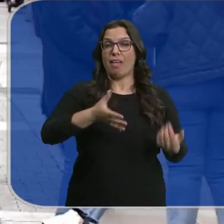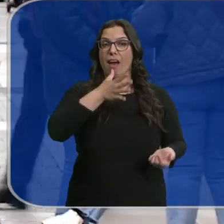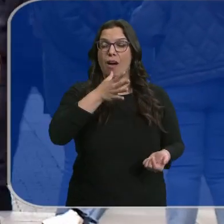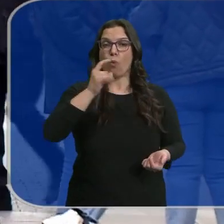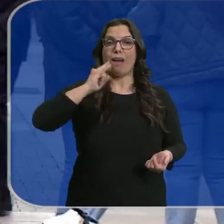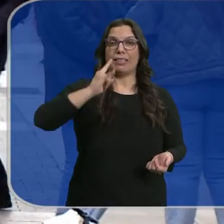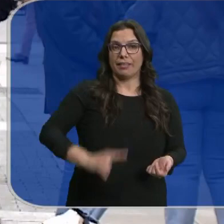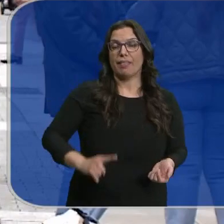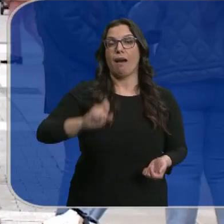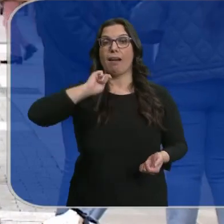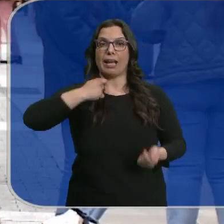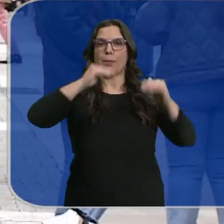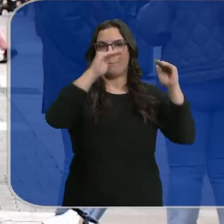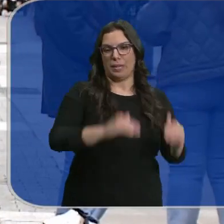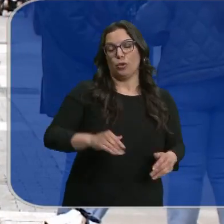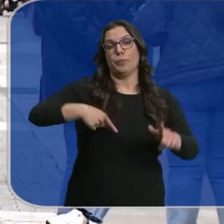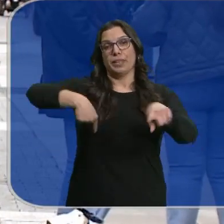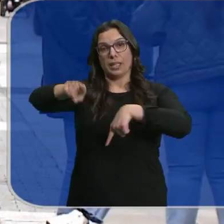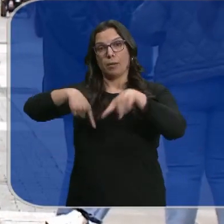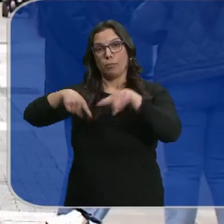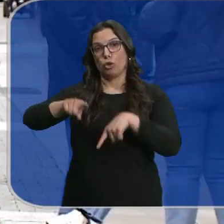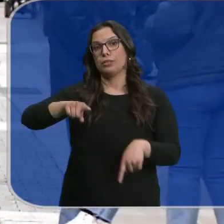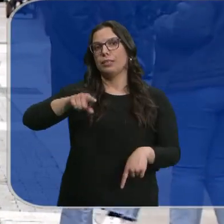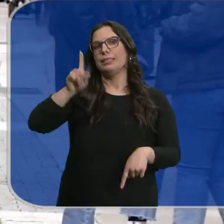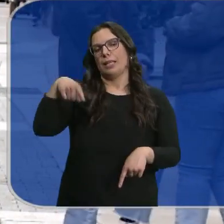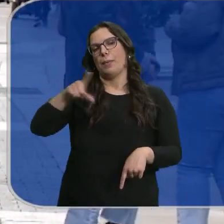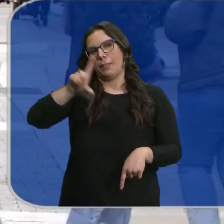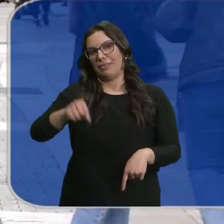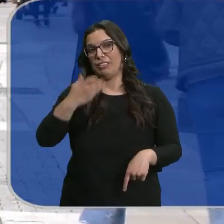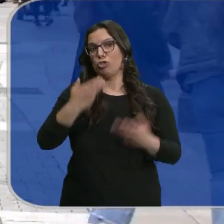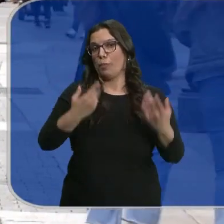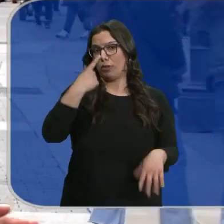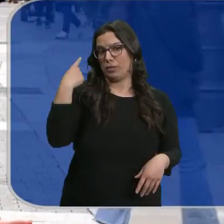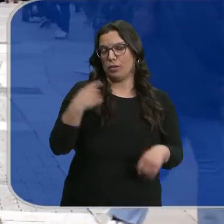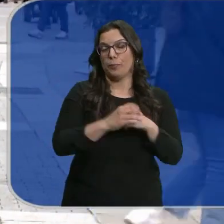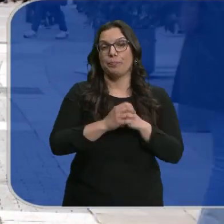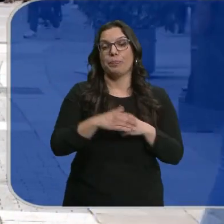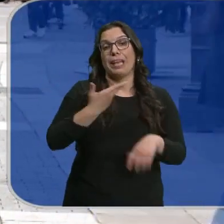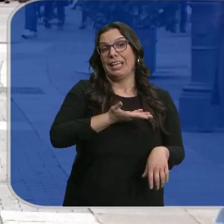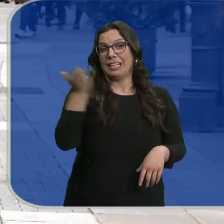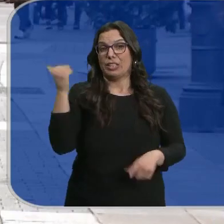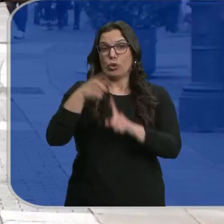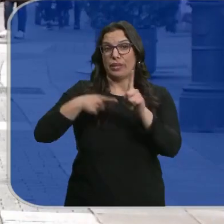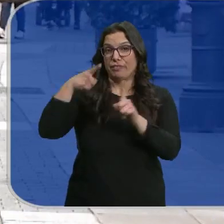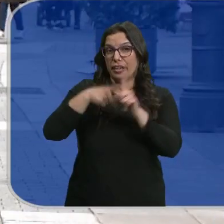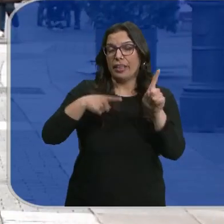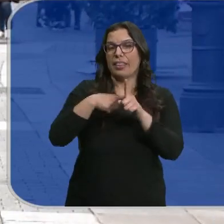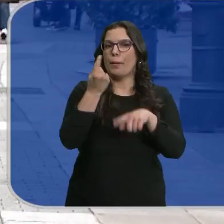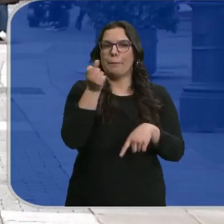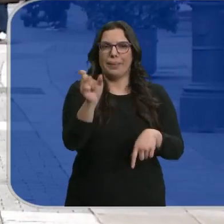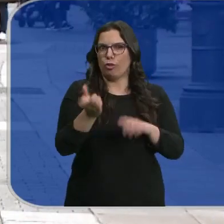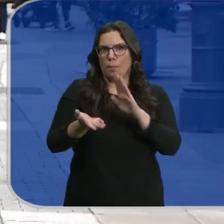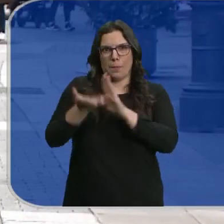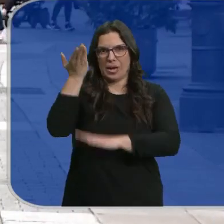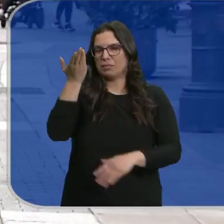agua, la electricidad y el gas. El transporte también es hoy más barato que hace un año. Respecto al resto de referencias, los precios